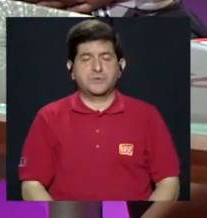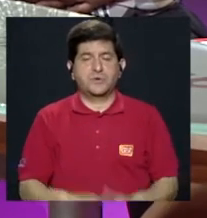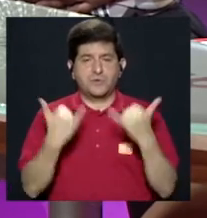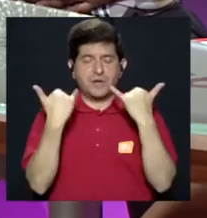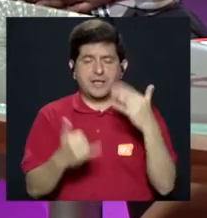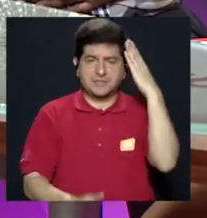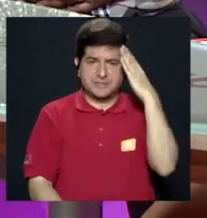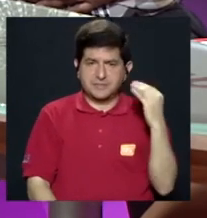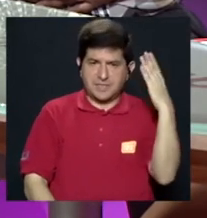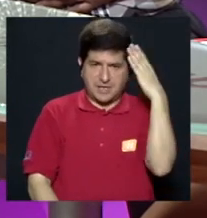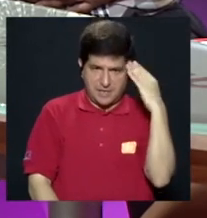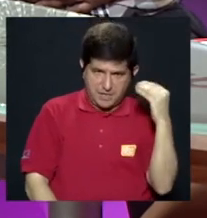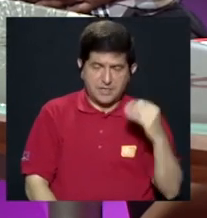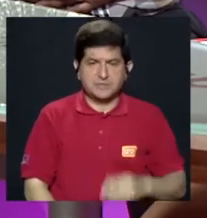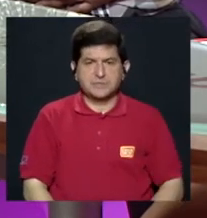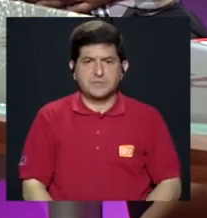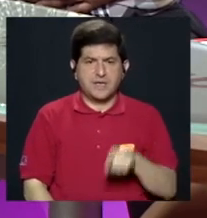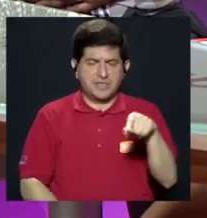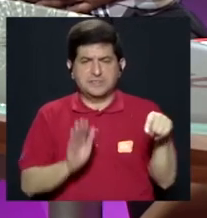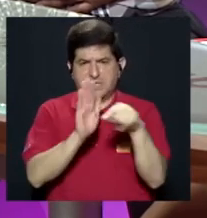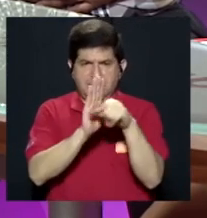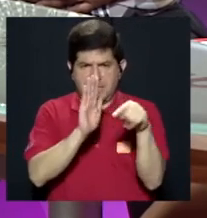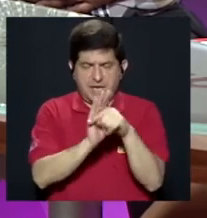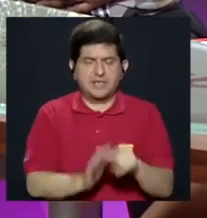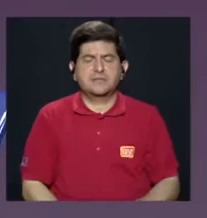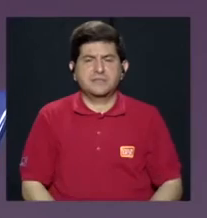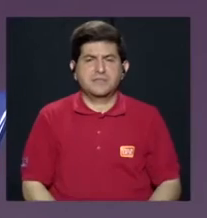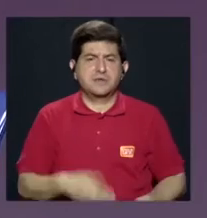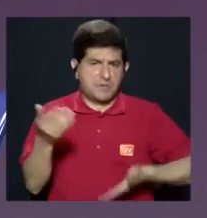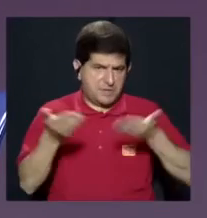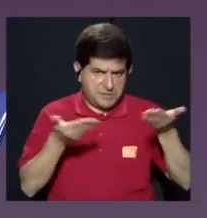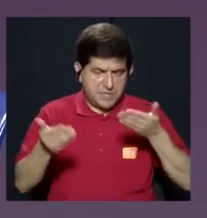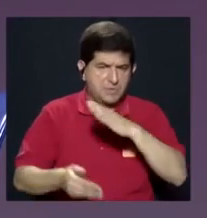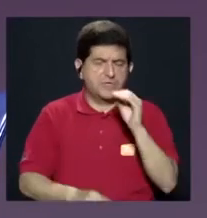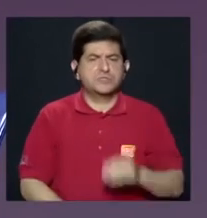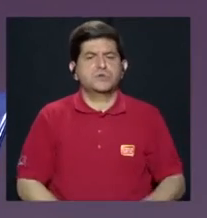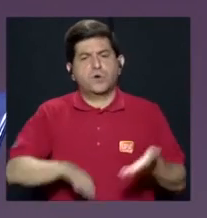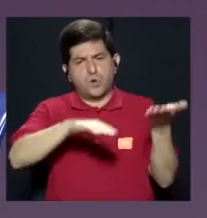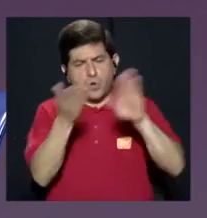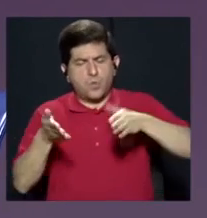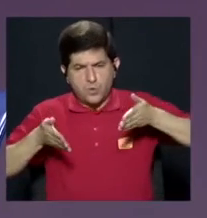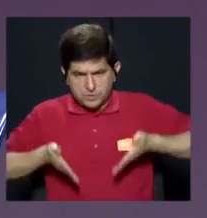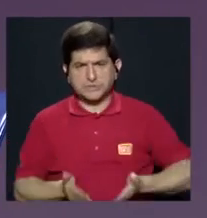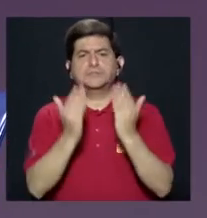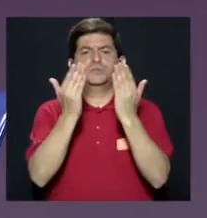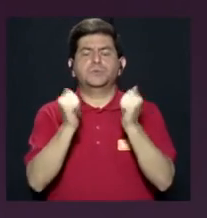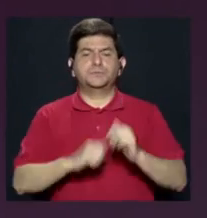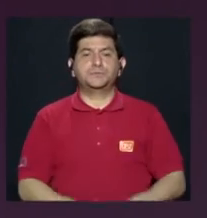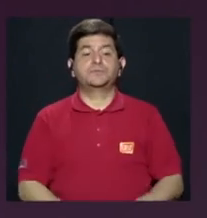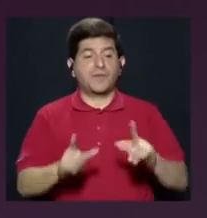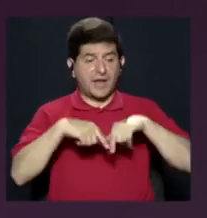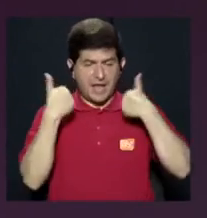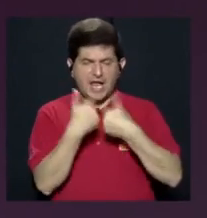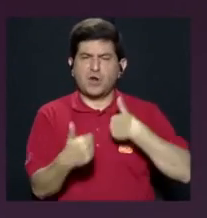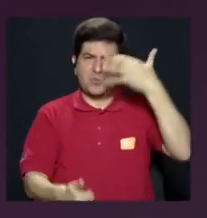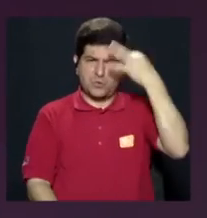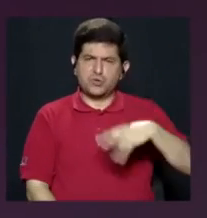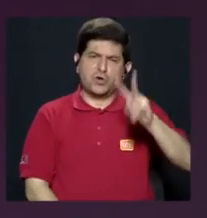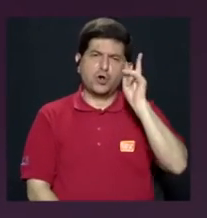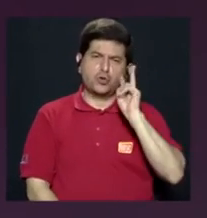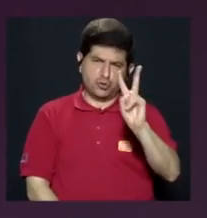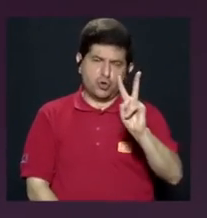una experiencia muy negativa con el servicio o que han perdido su bebé? En el grupo yo creo que hay